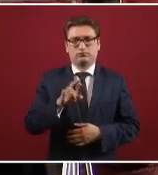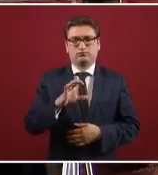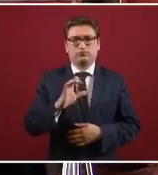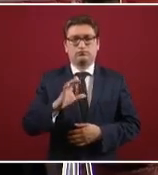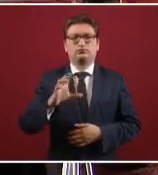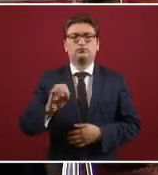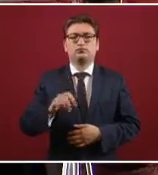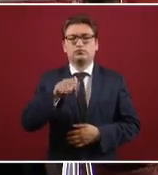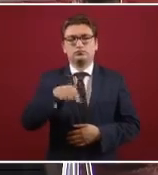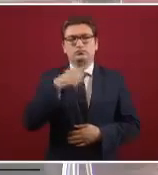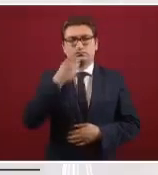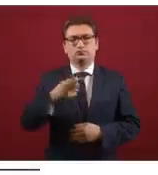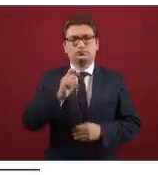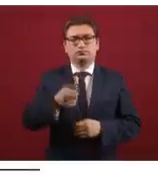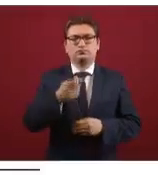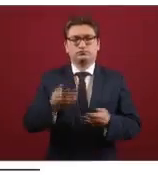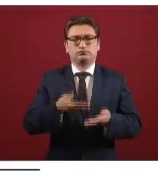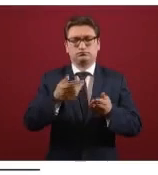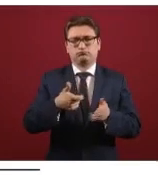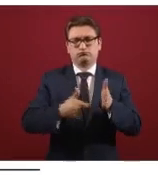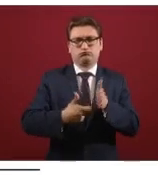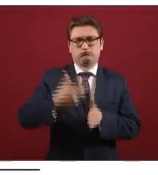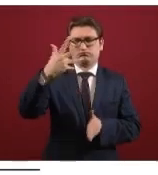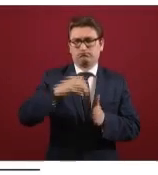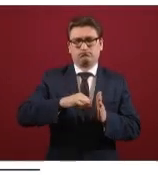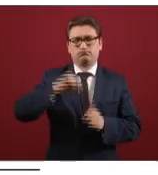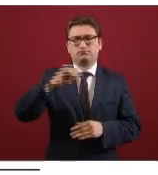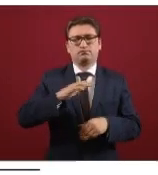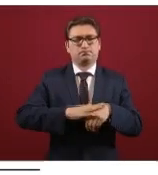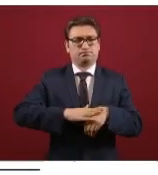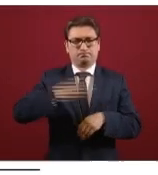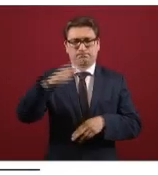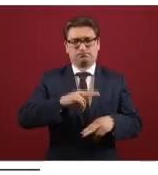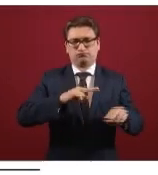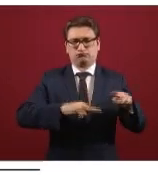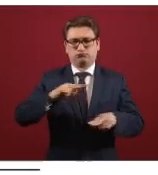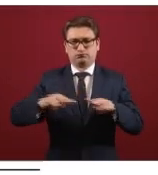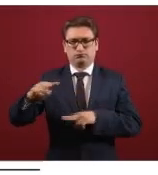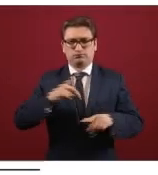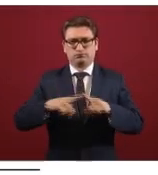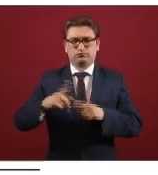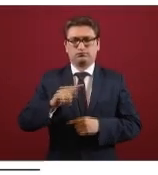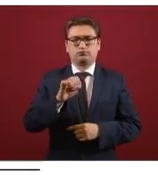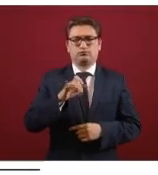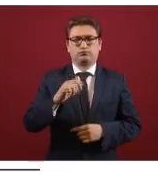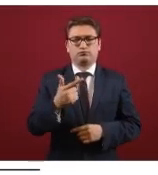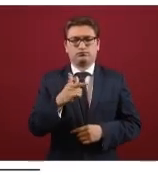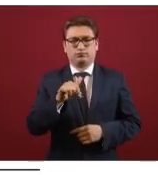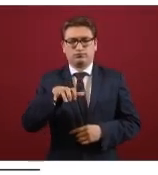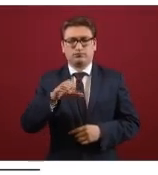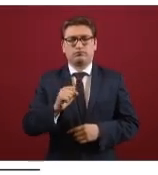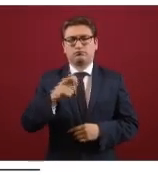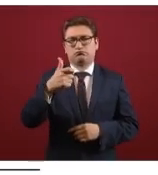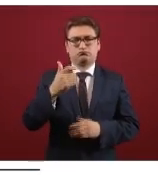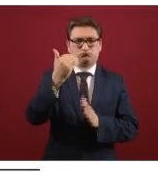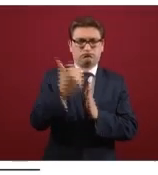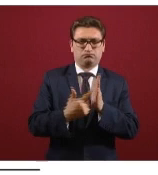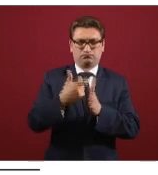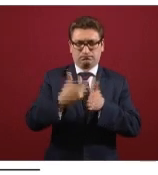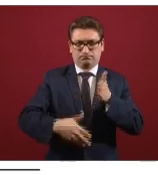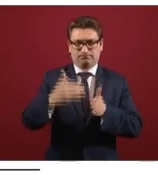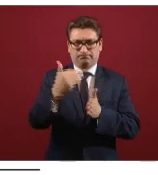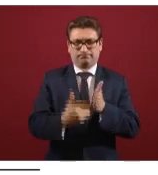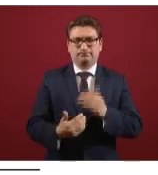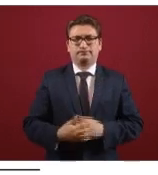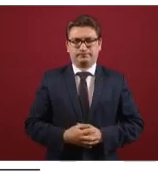son los que dan los precios en promedio más altos en el país y total la gas york/san los que dan los precios más